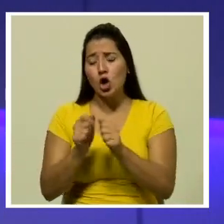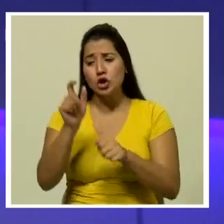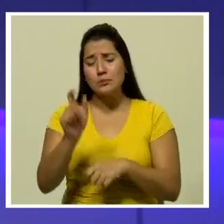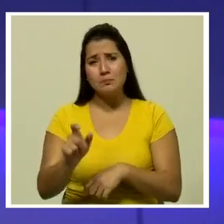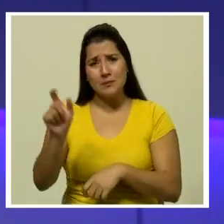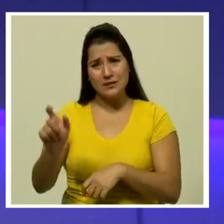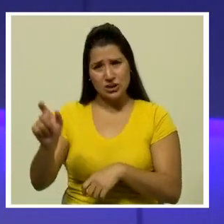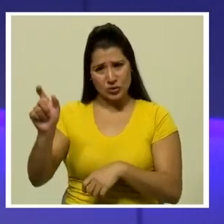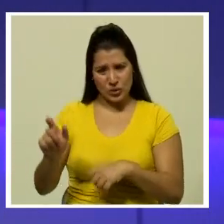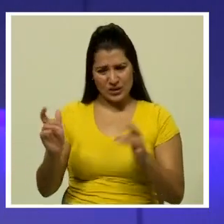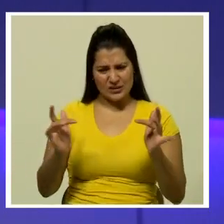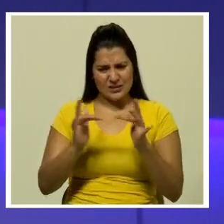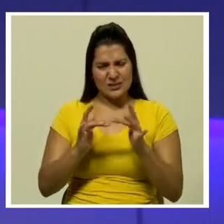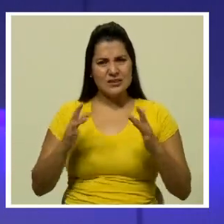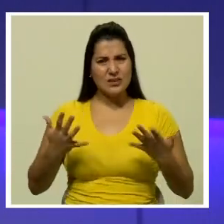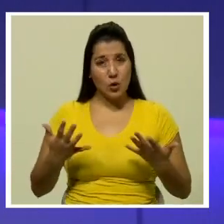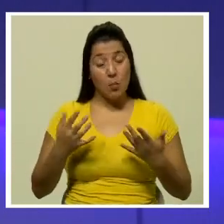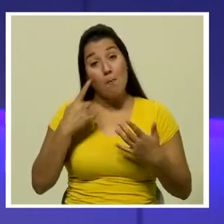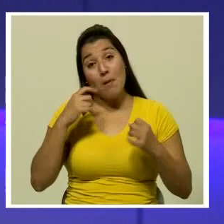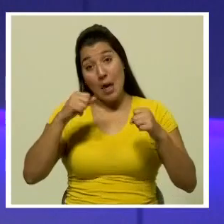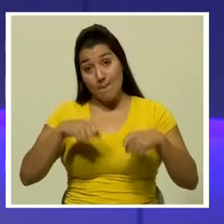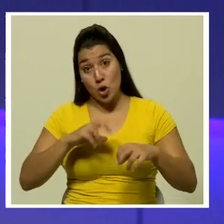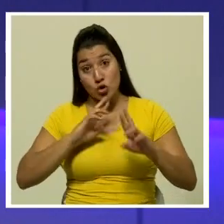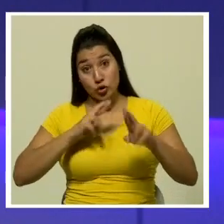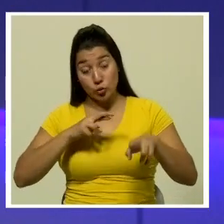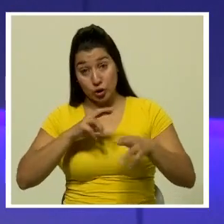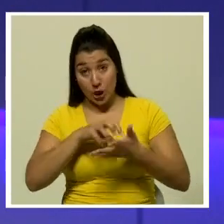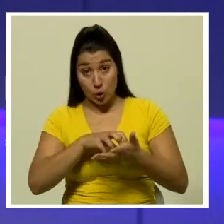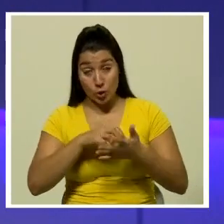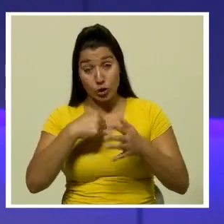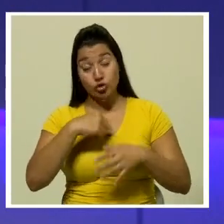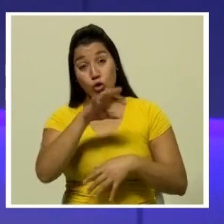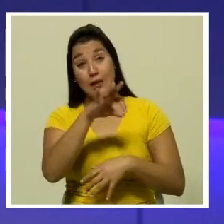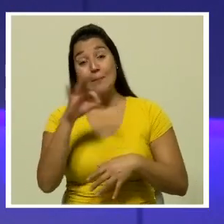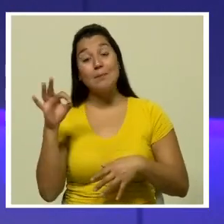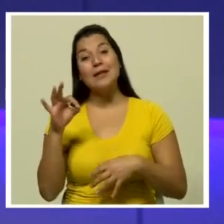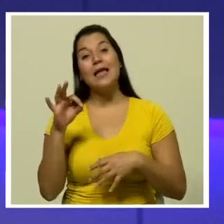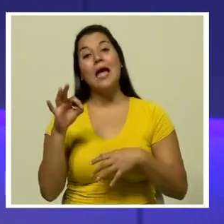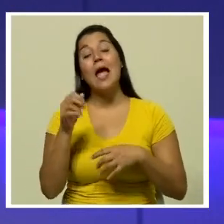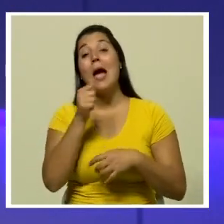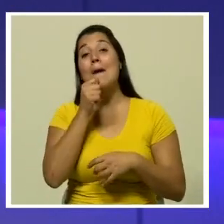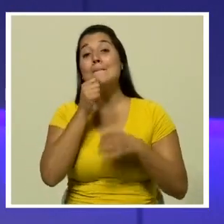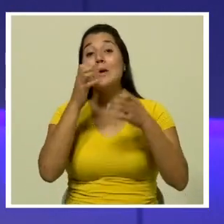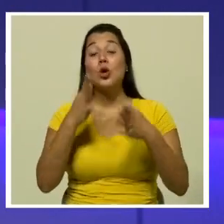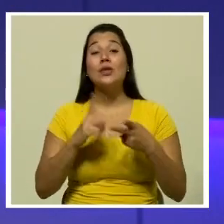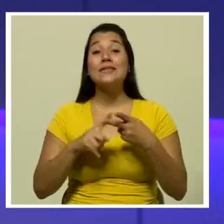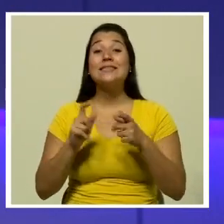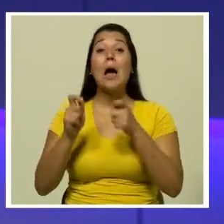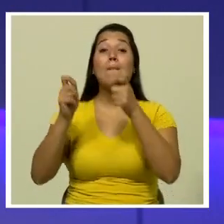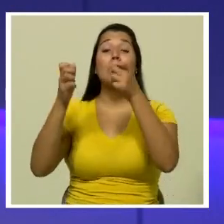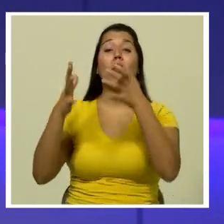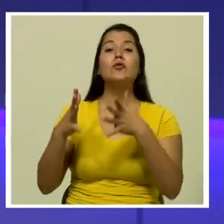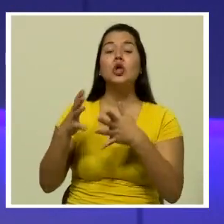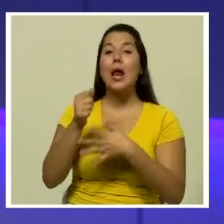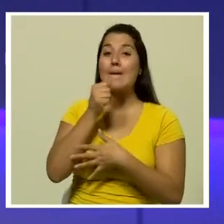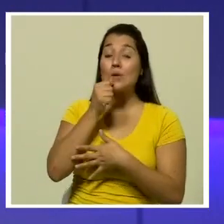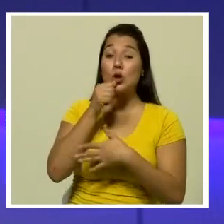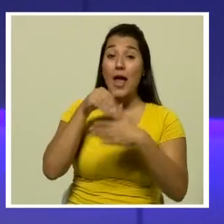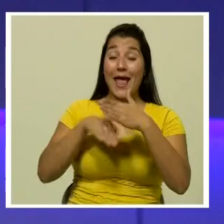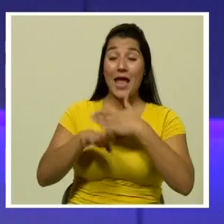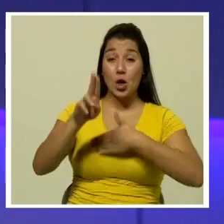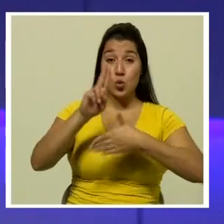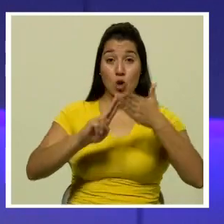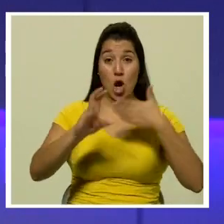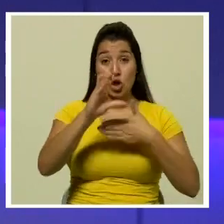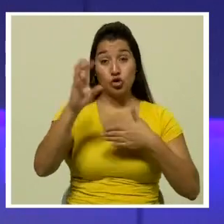preguntas, invité a la experimentada periodista y profesora de periodismo en la Universidad de Costa Rica, Ani